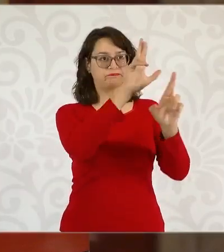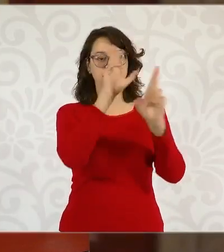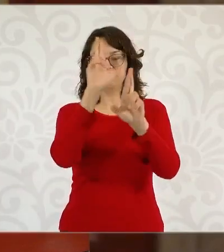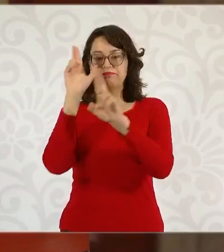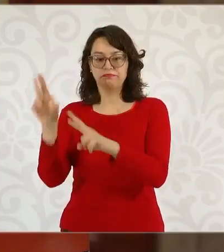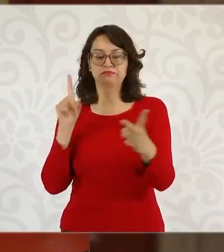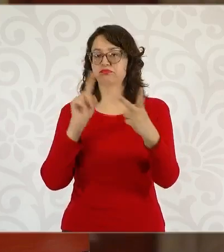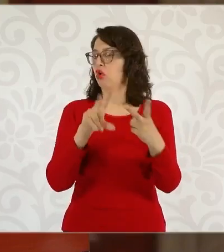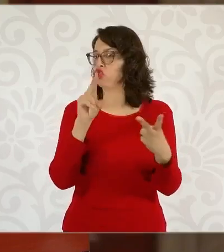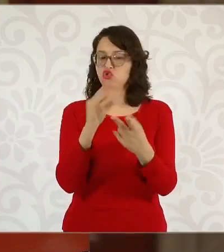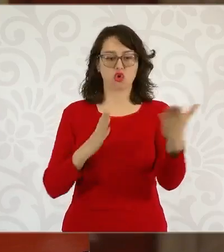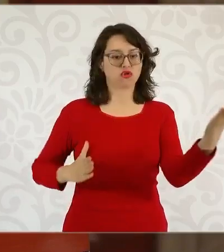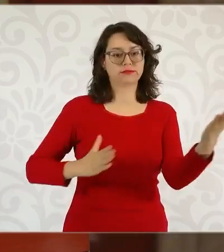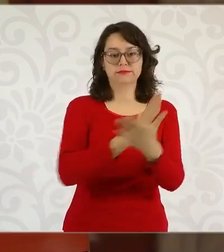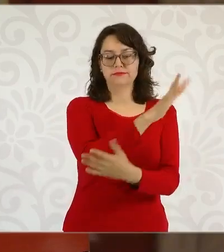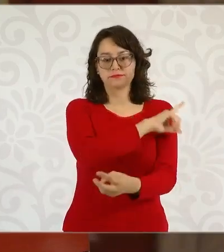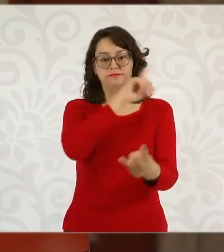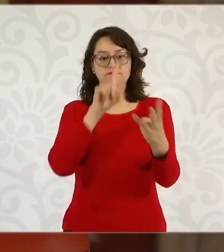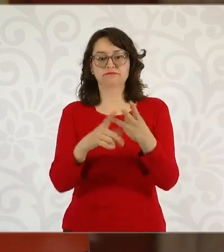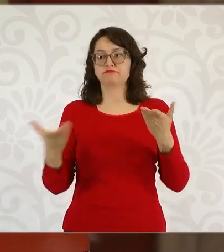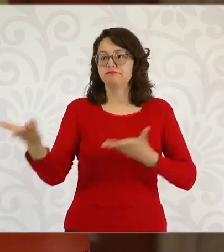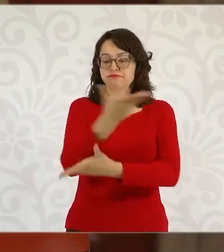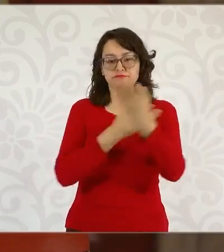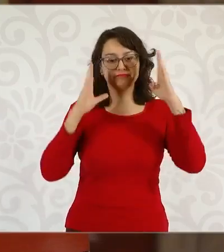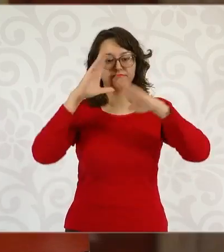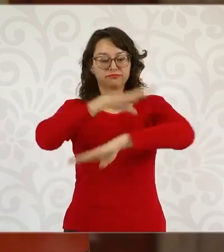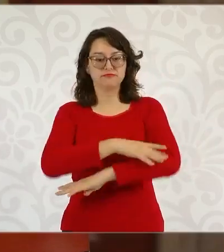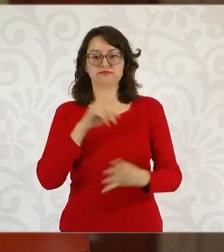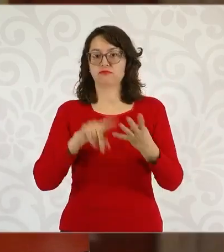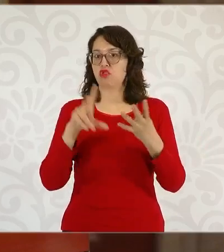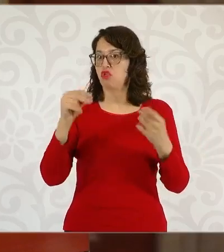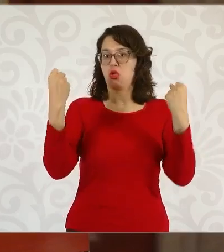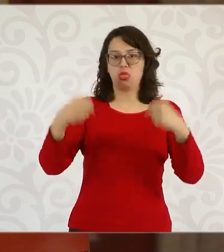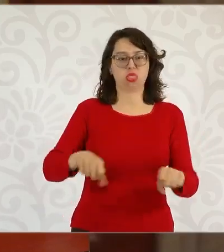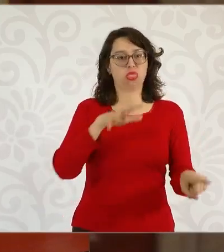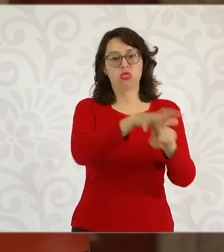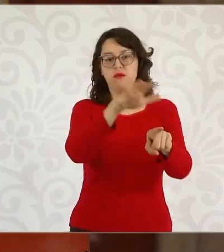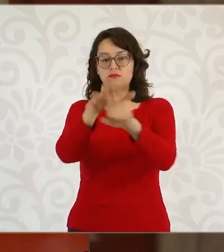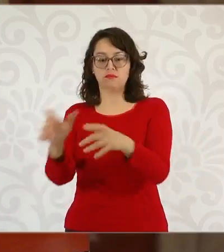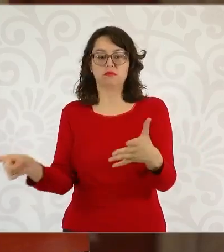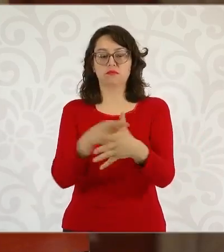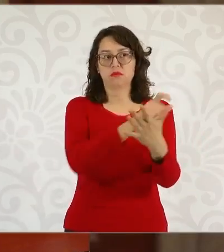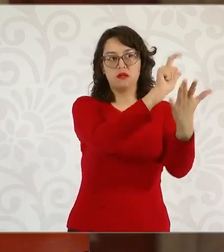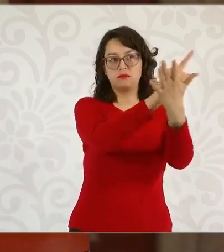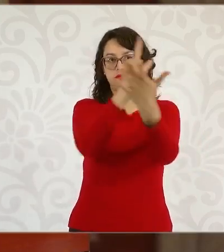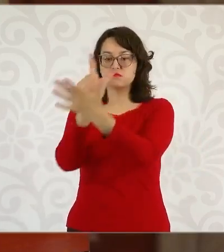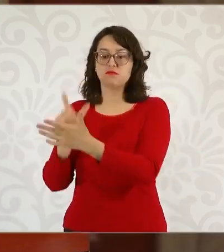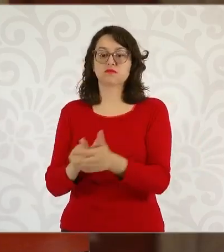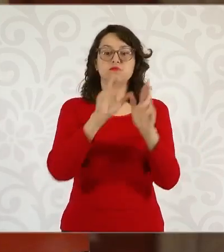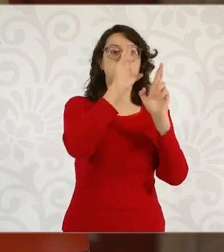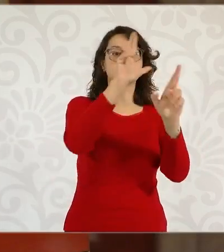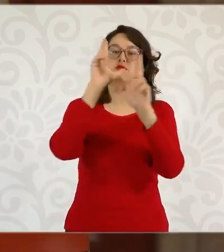de la fuerza en las relaciones internacionales, la igualdad jurídica de los estados, la